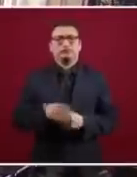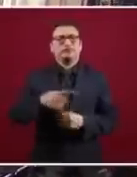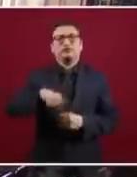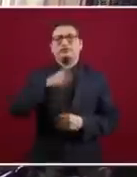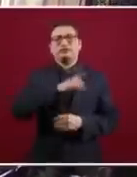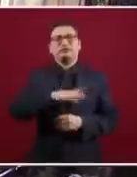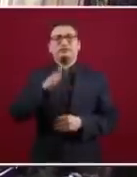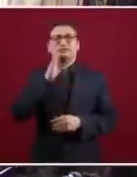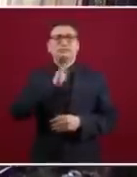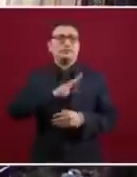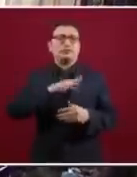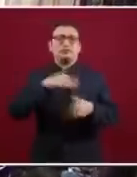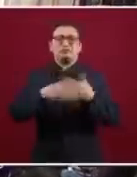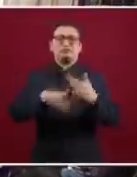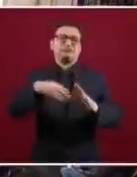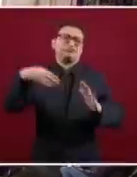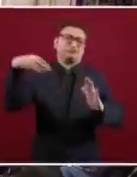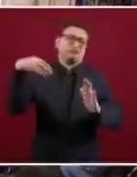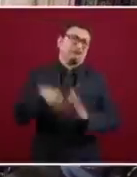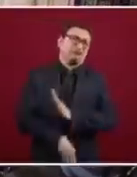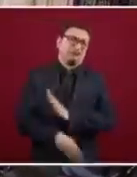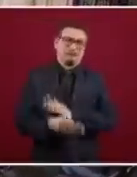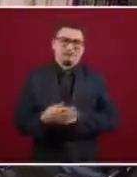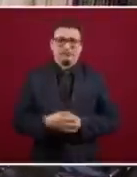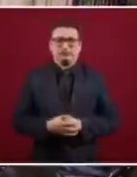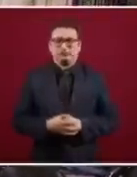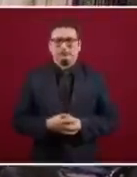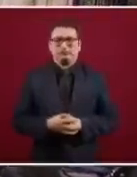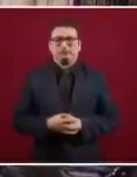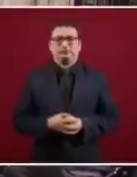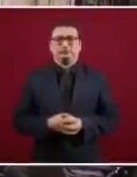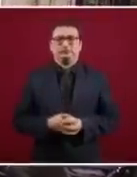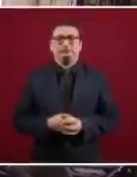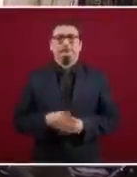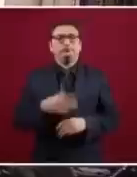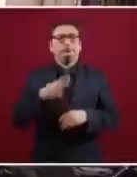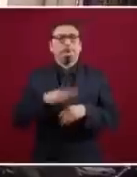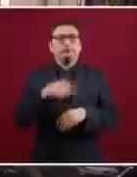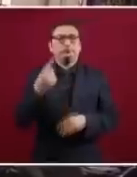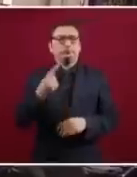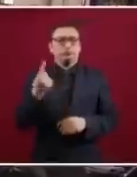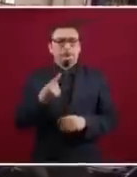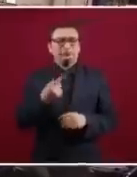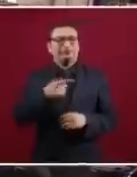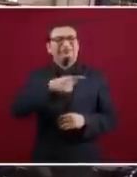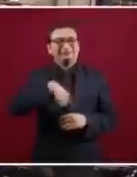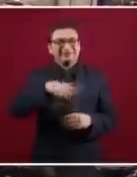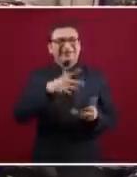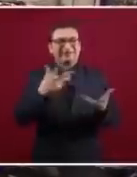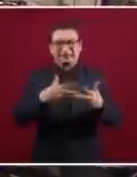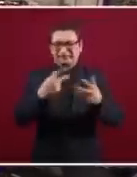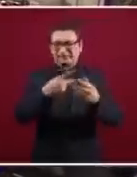fracaso y no podría ser de otra manera porque se diseñó